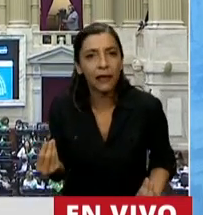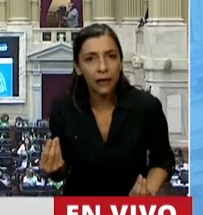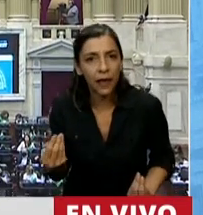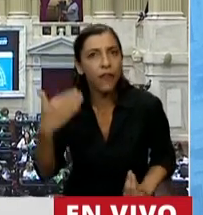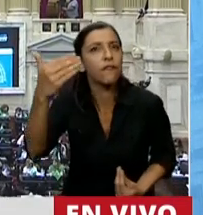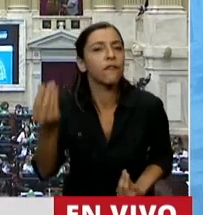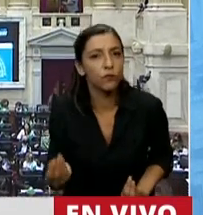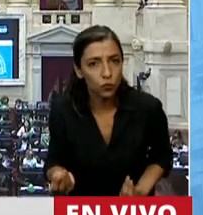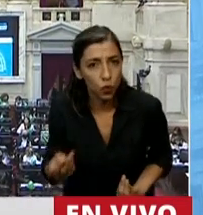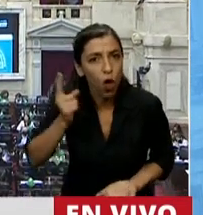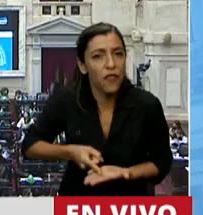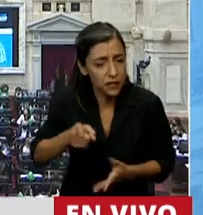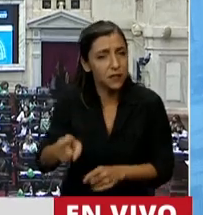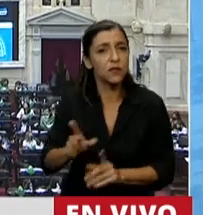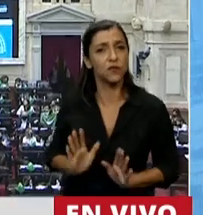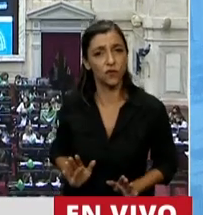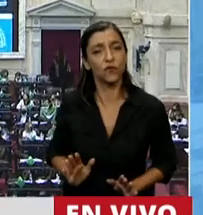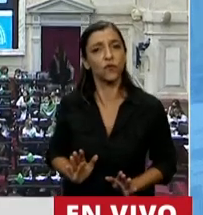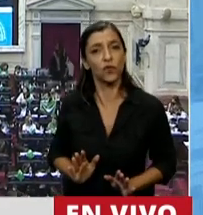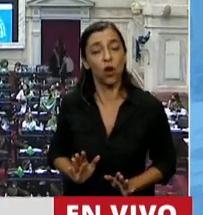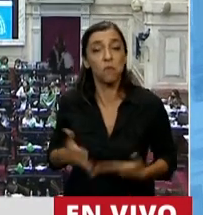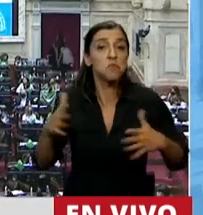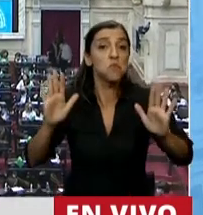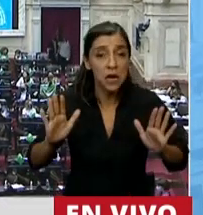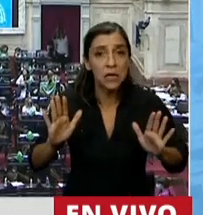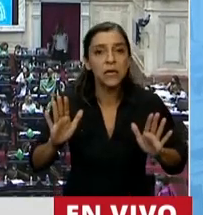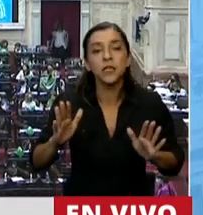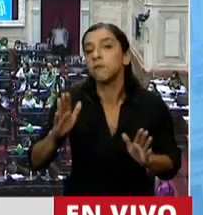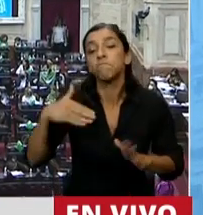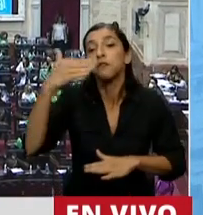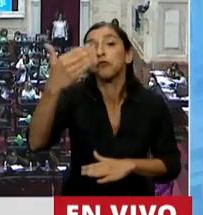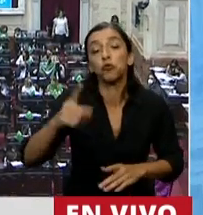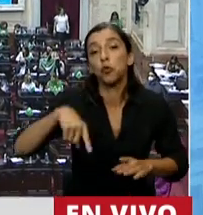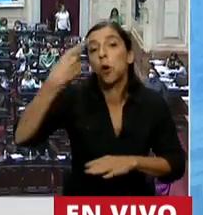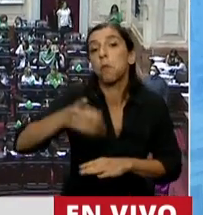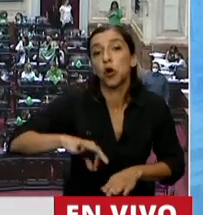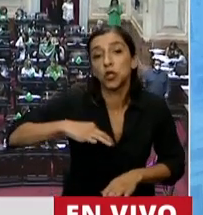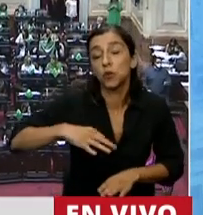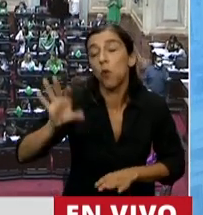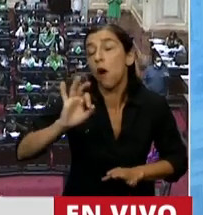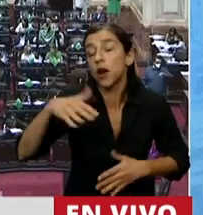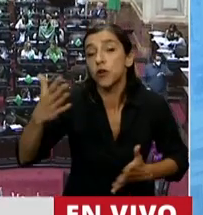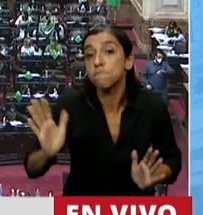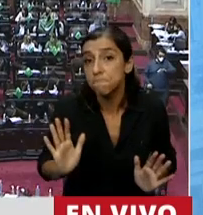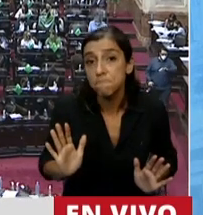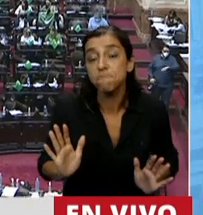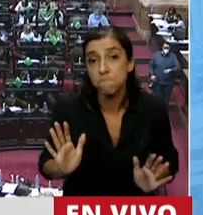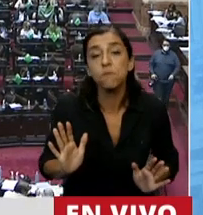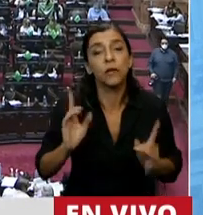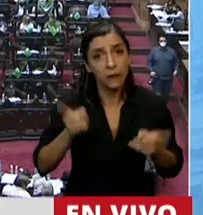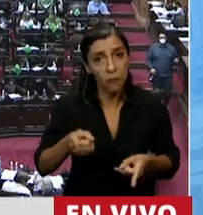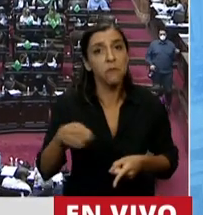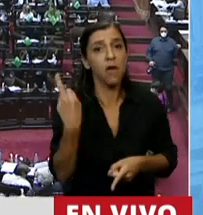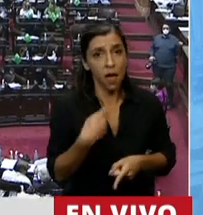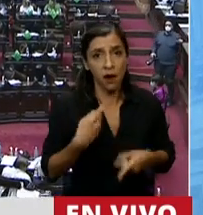Tendrá que darnos lugar en el futuro, quizás en el próximo año, a empezar a debatir también sobre los